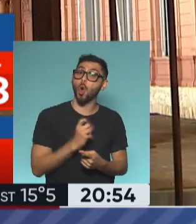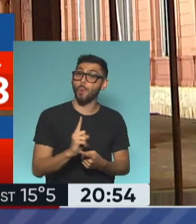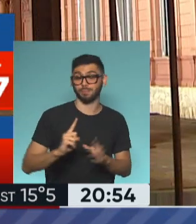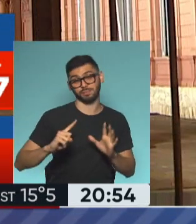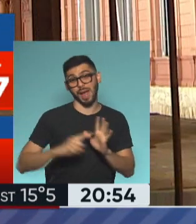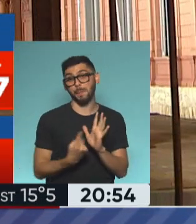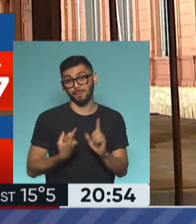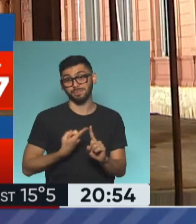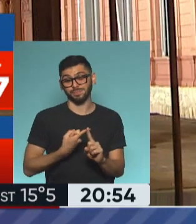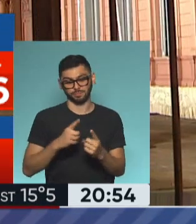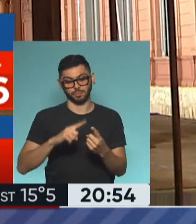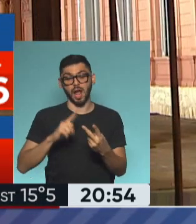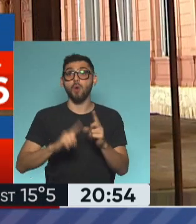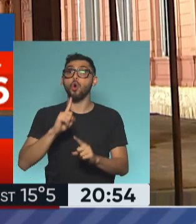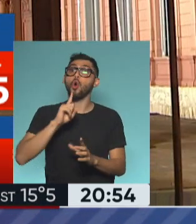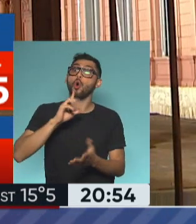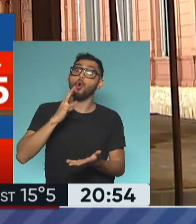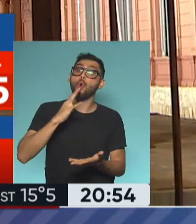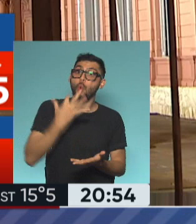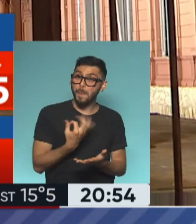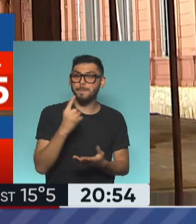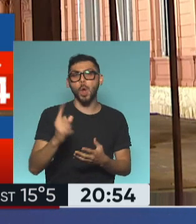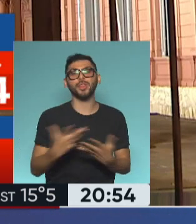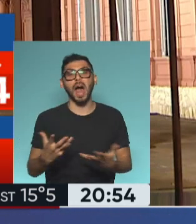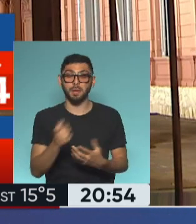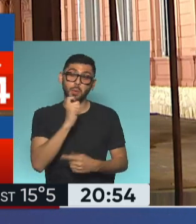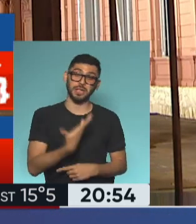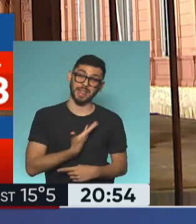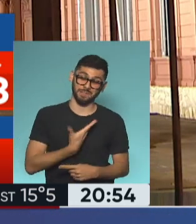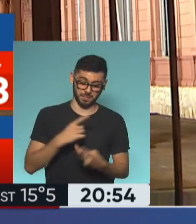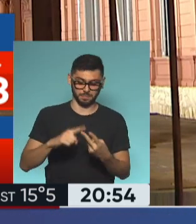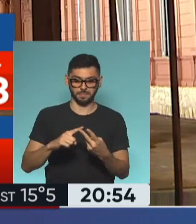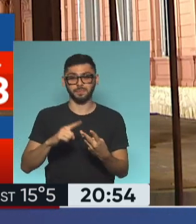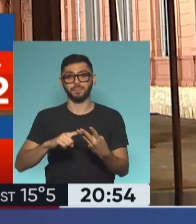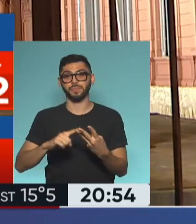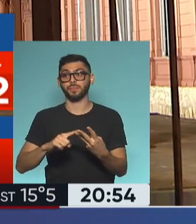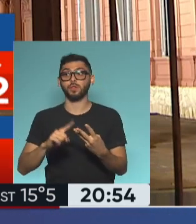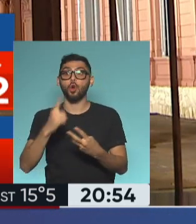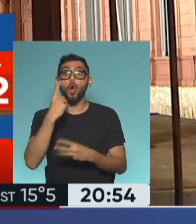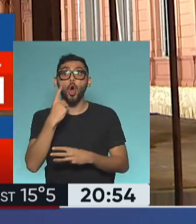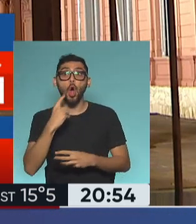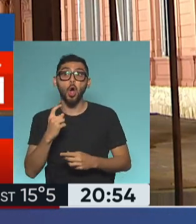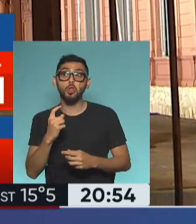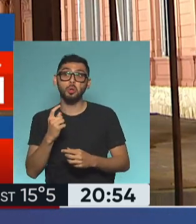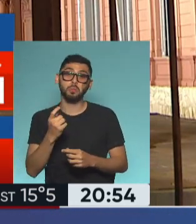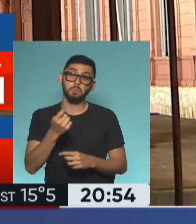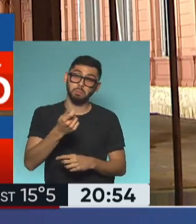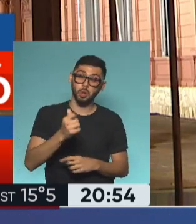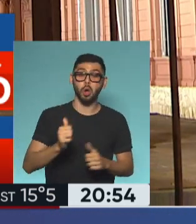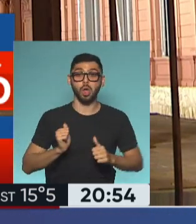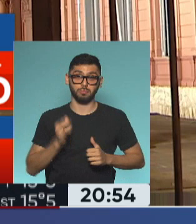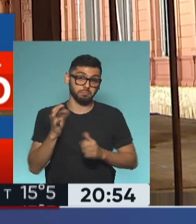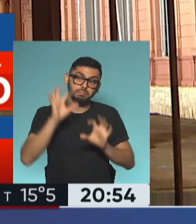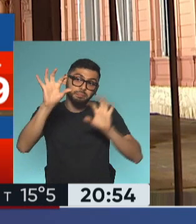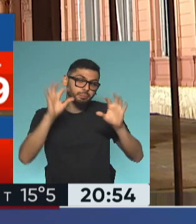Aires, quienes las implementaron en forma tardía, podemos hablar de Santa Fe, y donde los controles se relajaron o no existieron, que fueron un